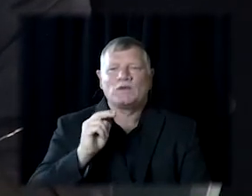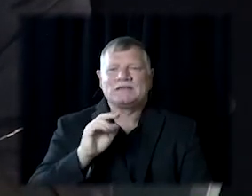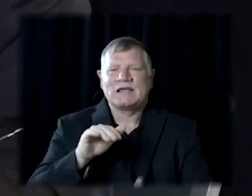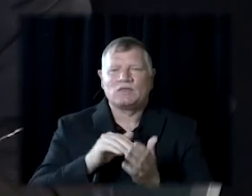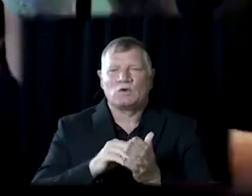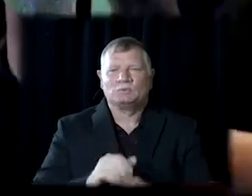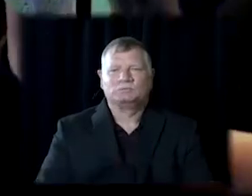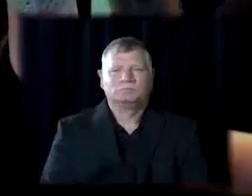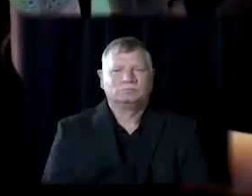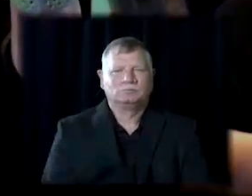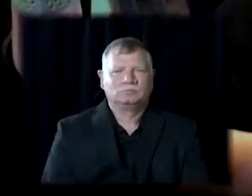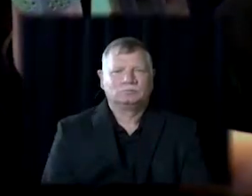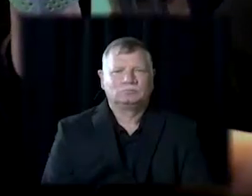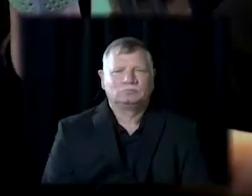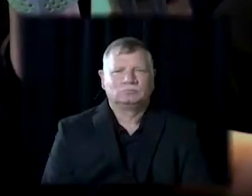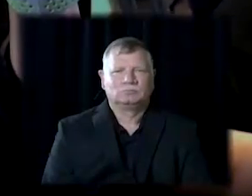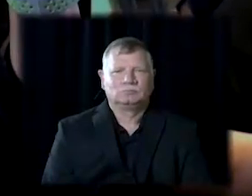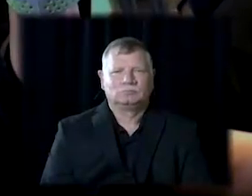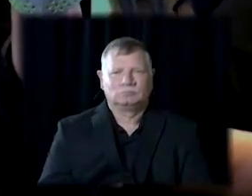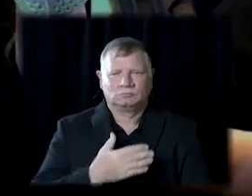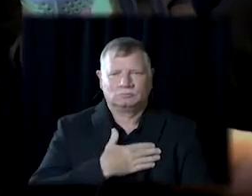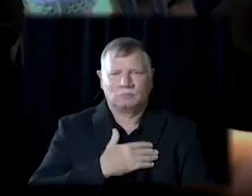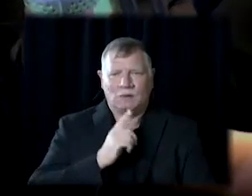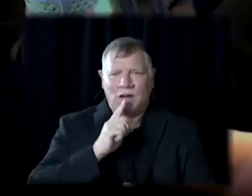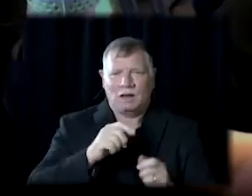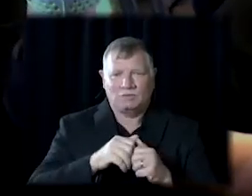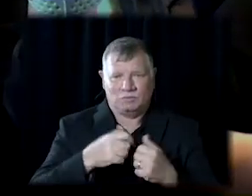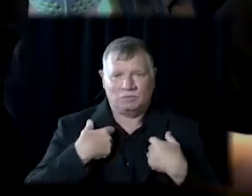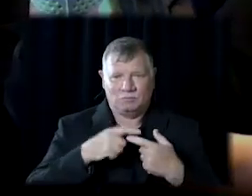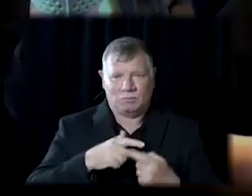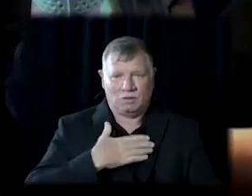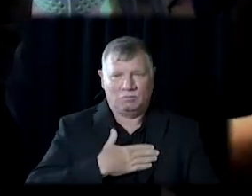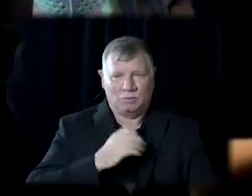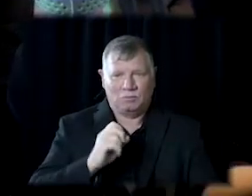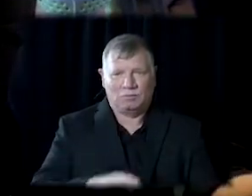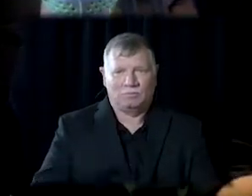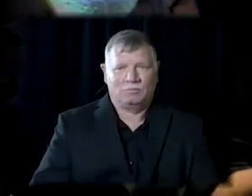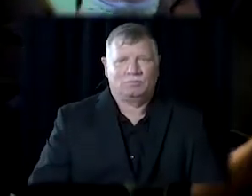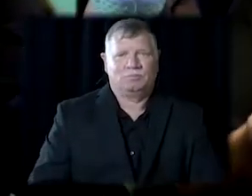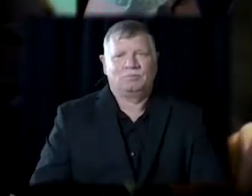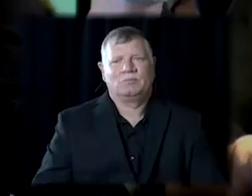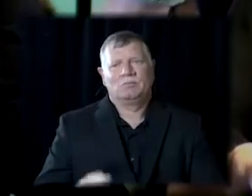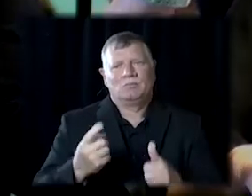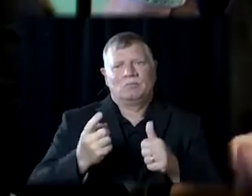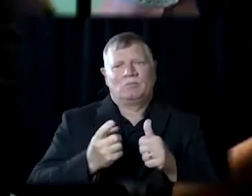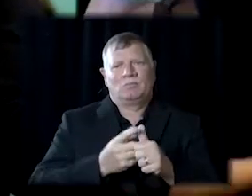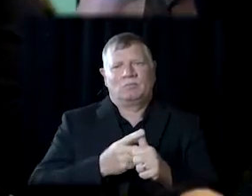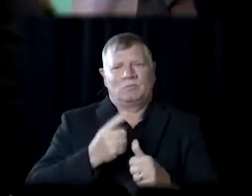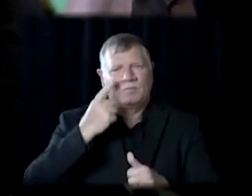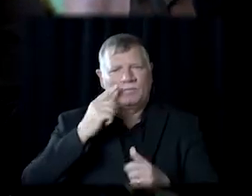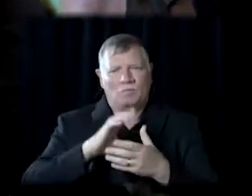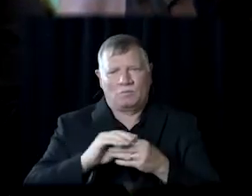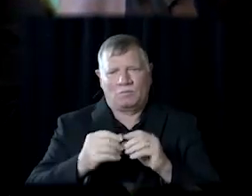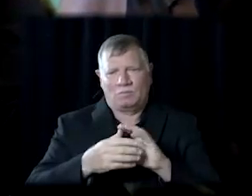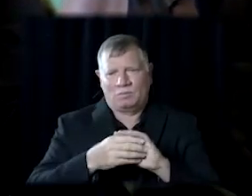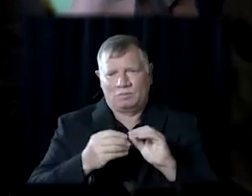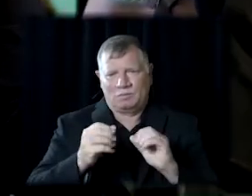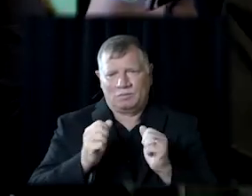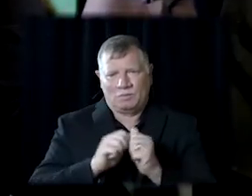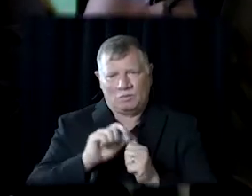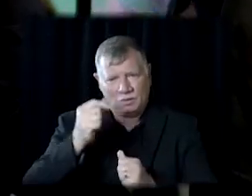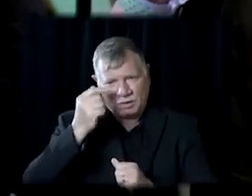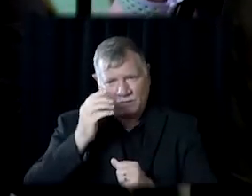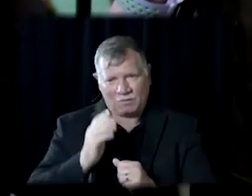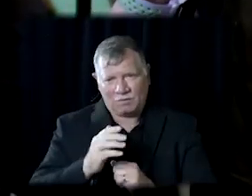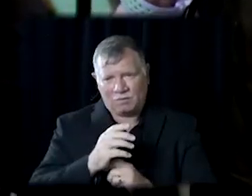Buenas. I also need answers in Spanish, I'm sorry. Con relación precisamente a lo que comentaba Alex, el